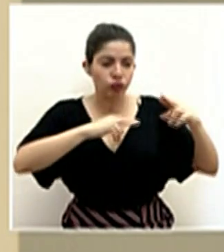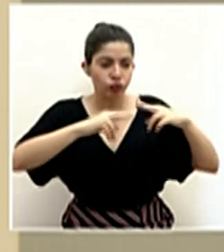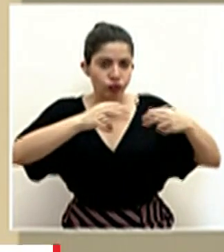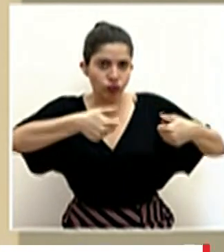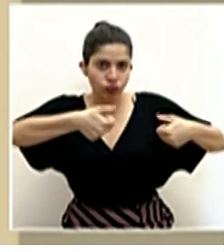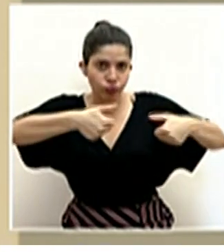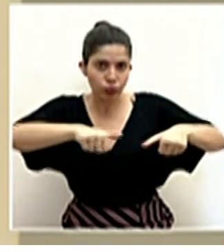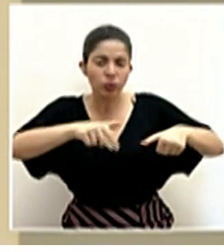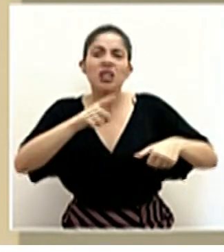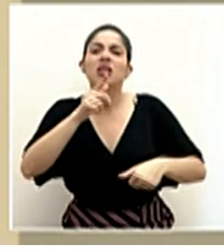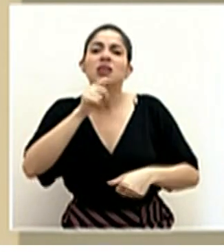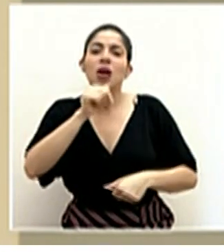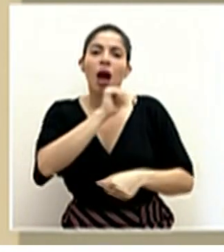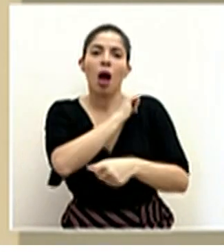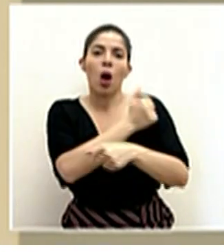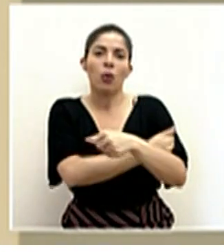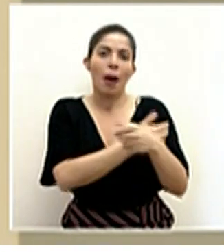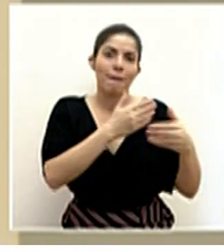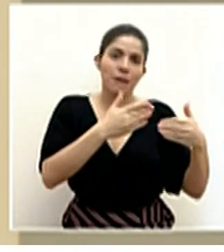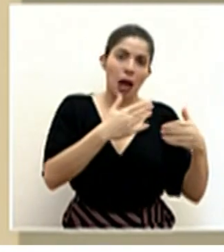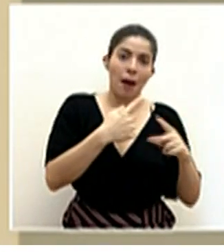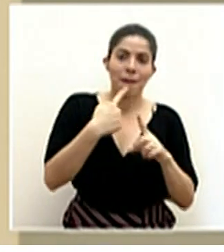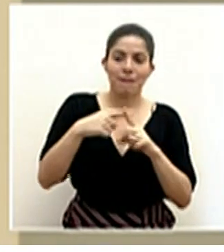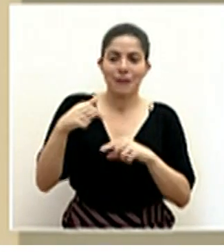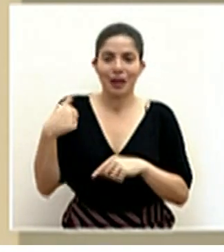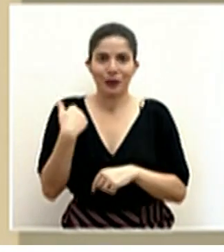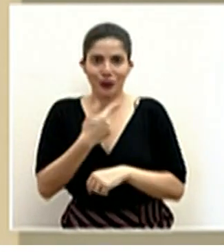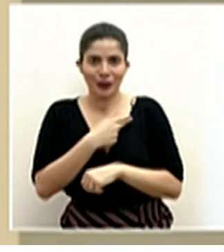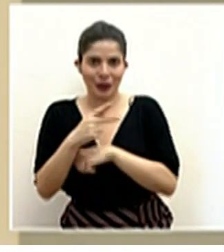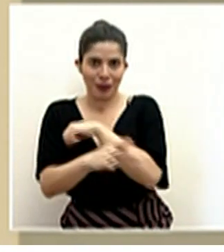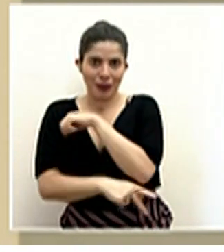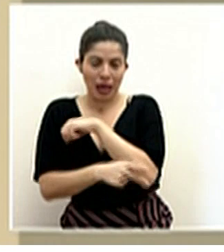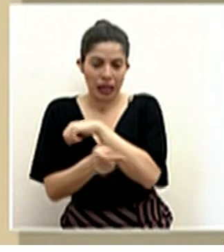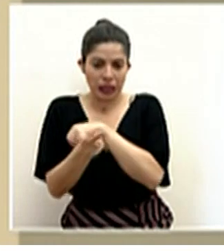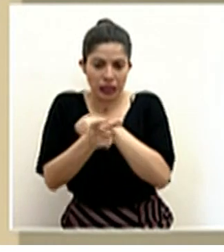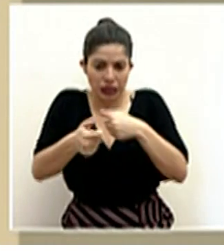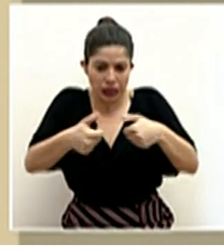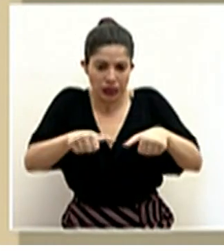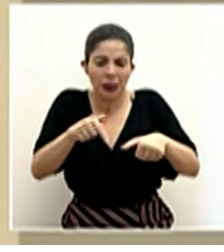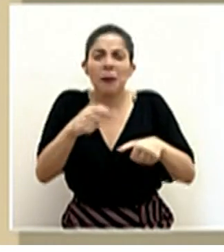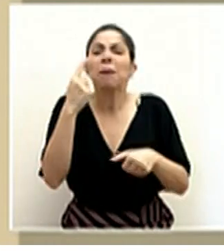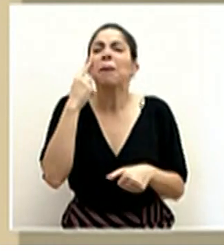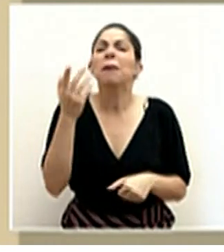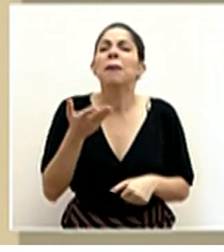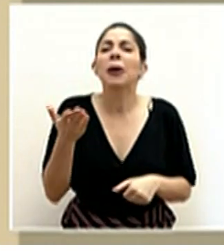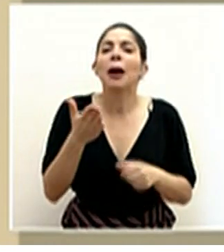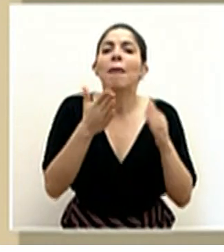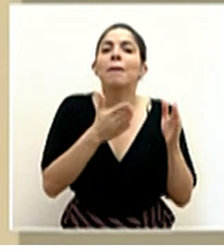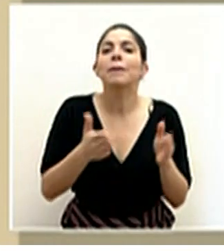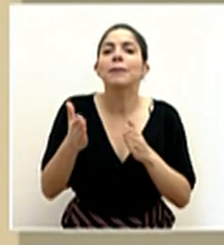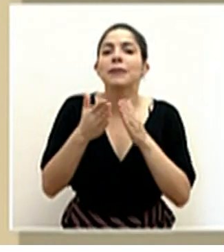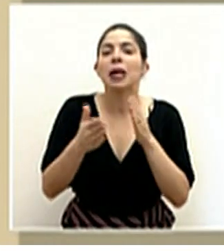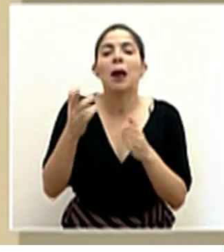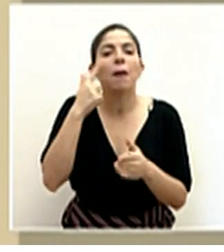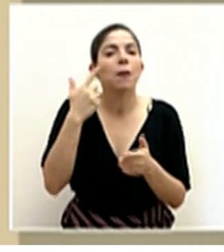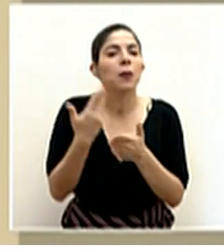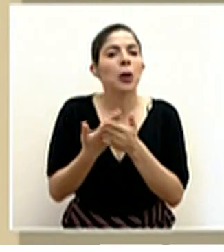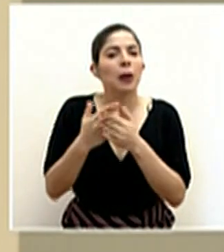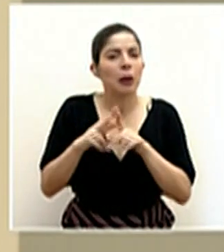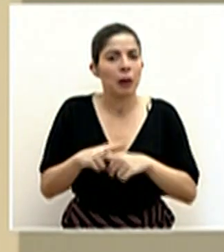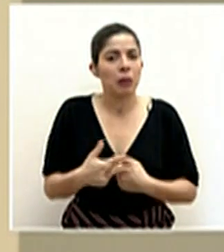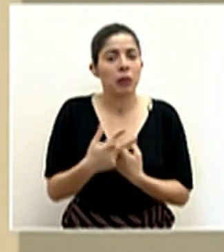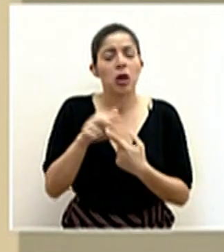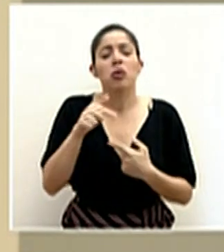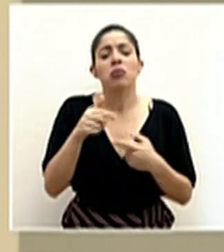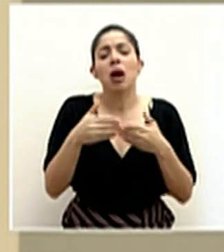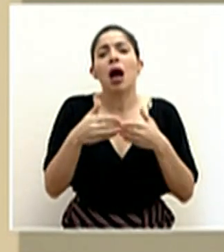entre las autoridades de Panamá y nuestro país para llevar a cabo un plan piloto que está abierto